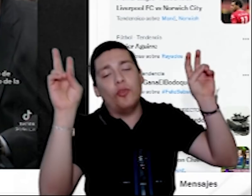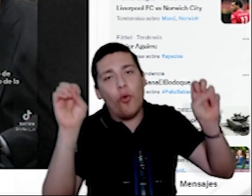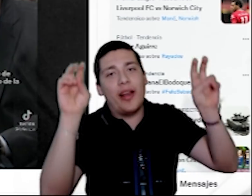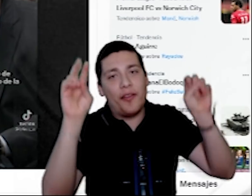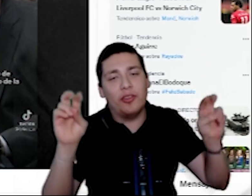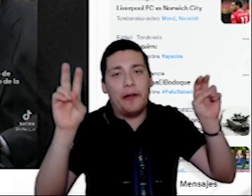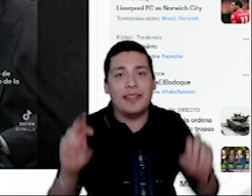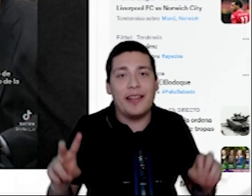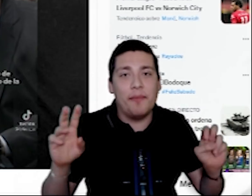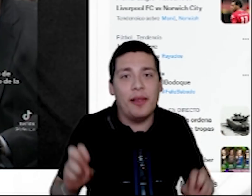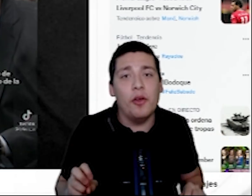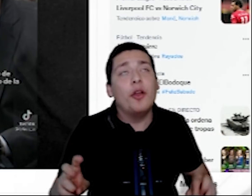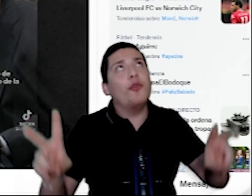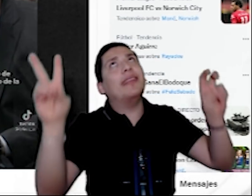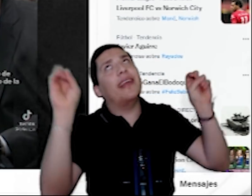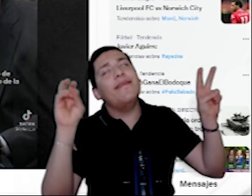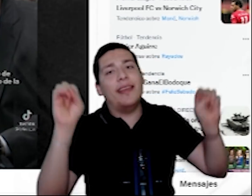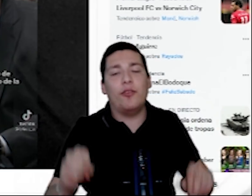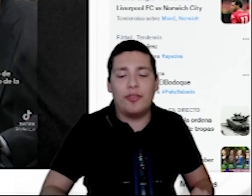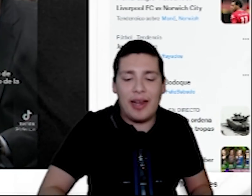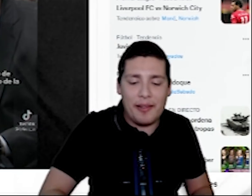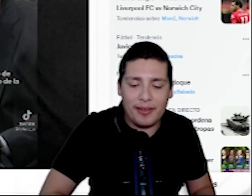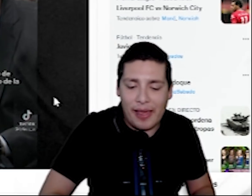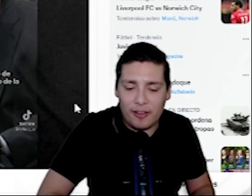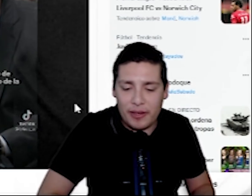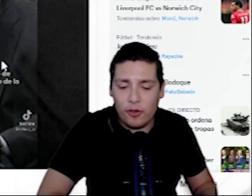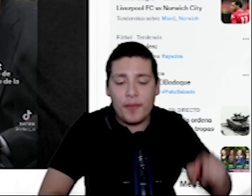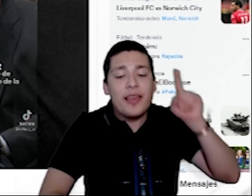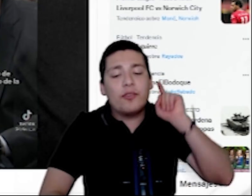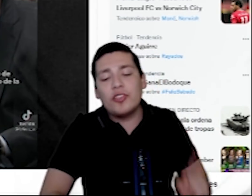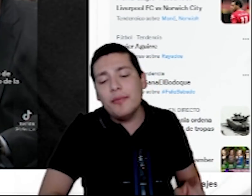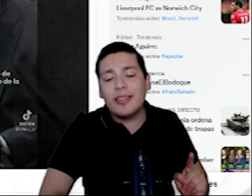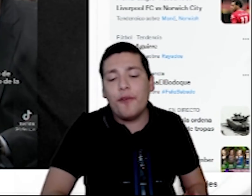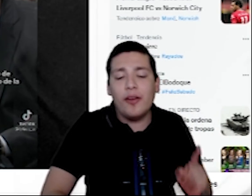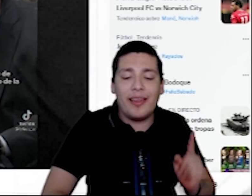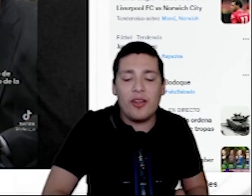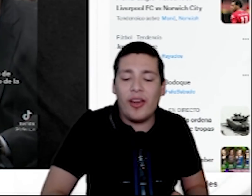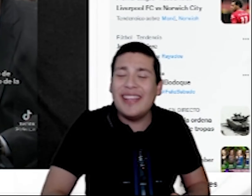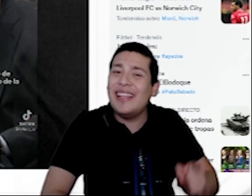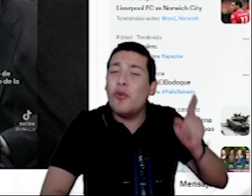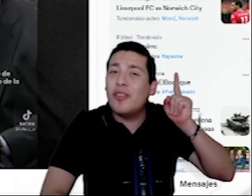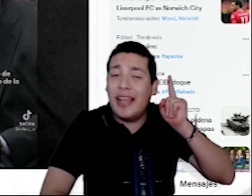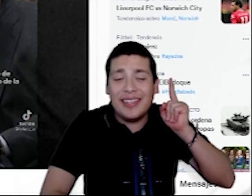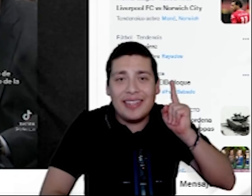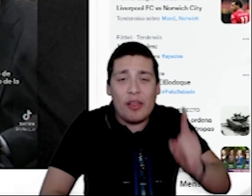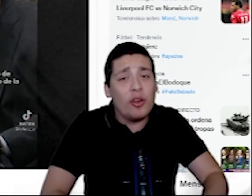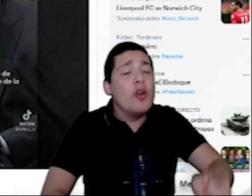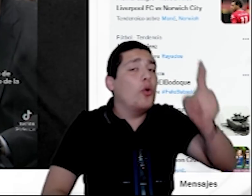ellos una y otra vez han llamado, no atente contra la libertad de expresión. Escuchemos qué fue lo que dijo este